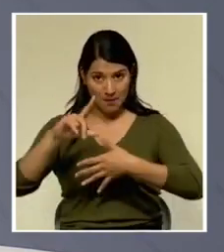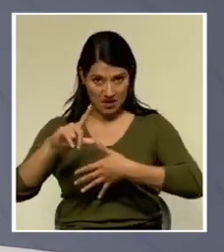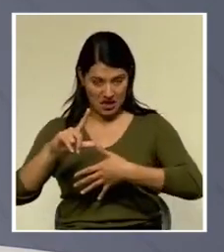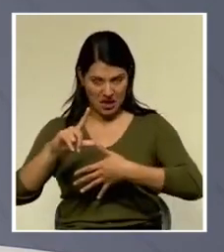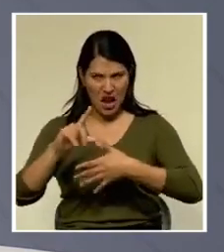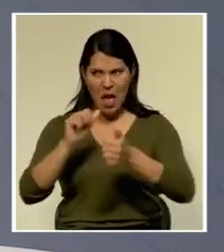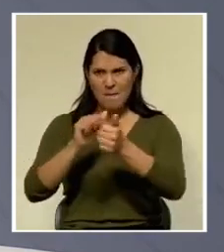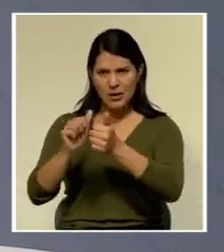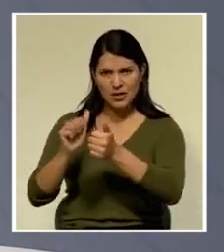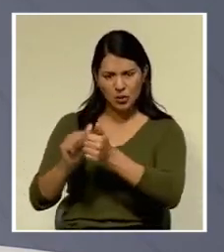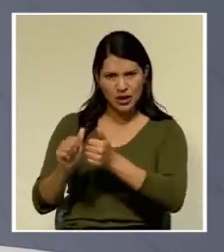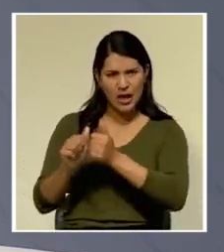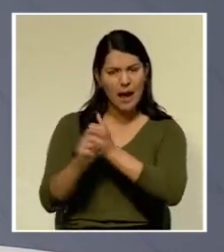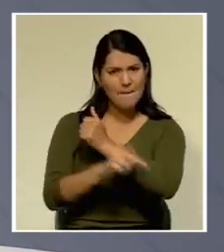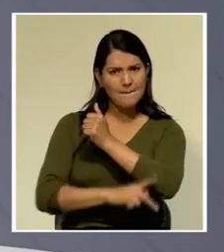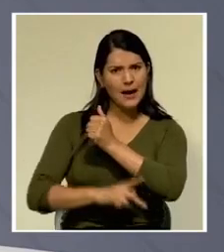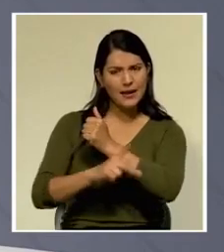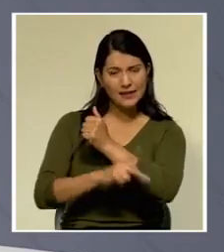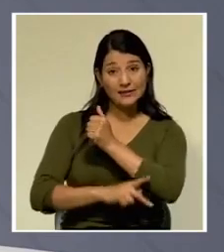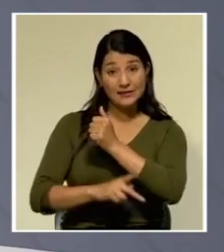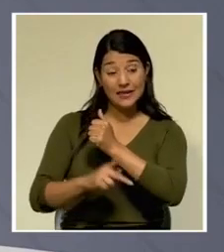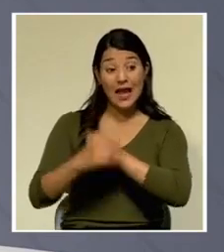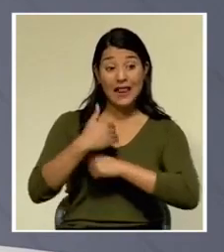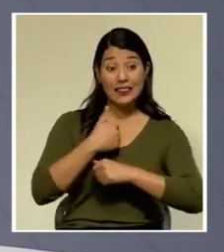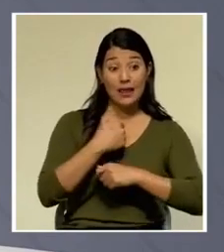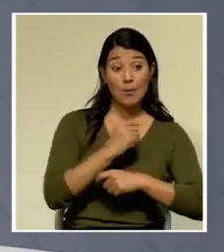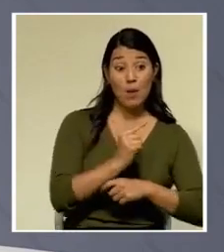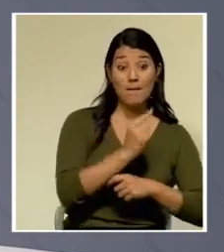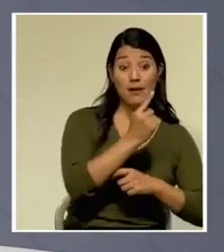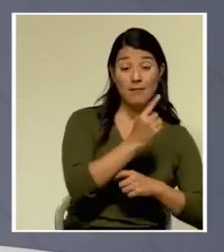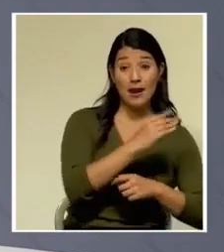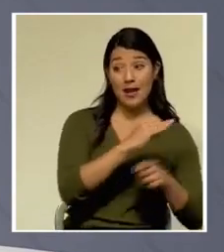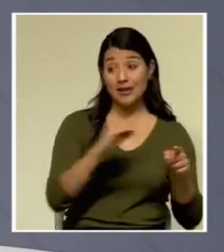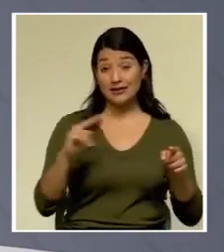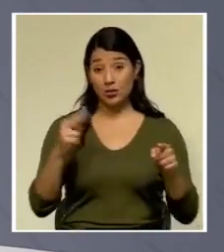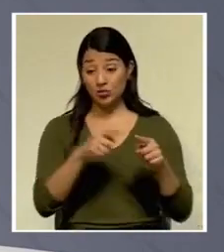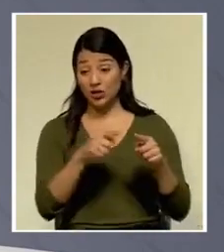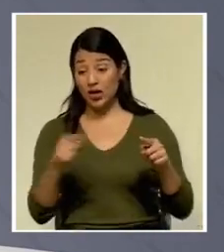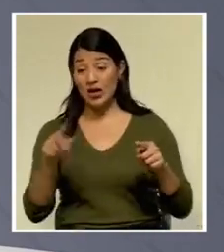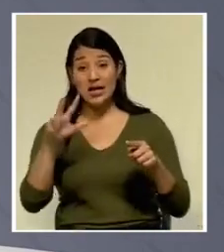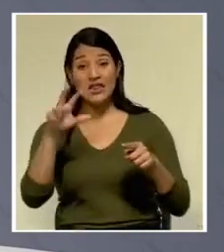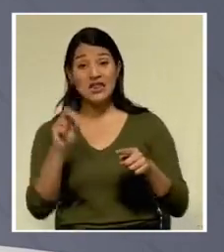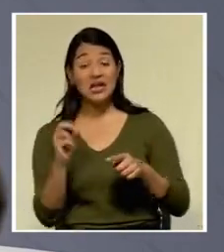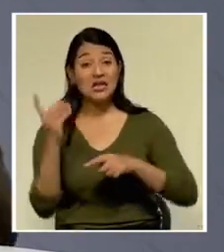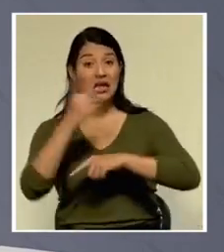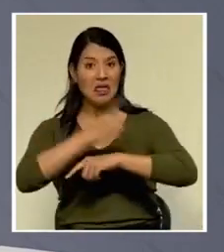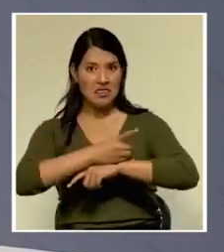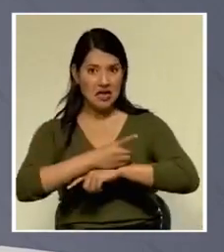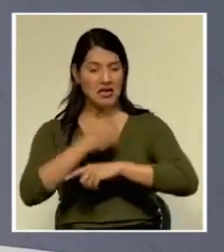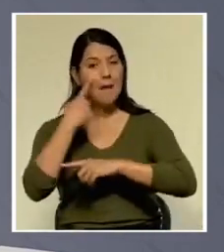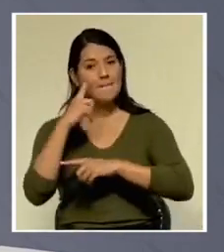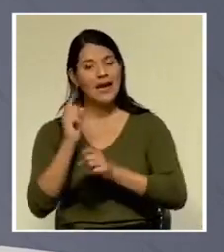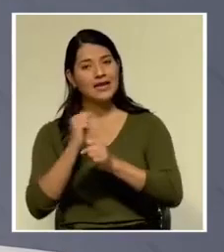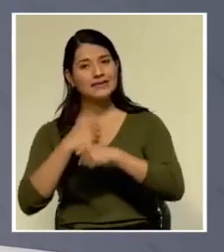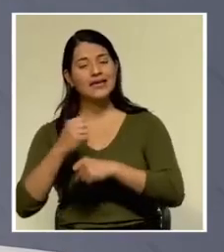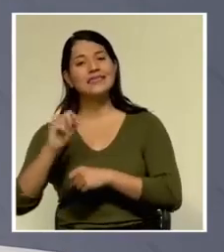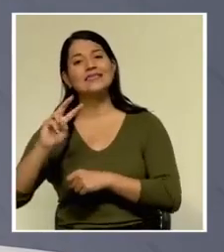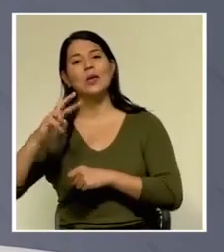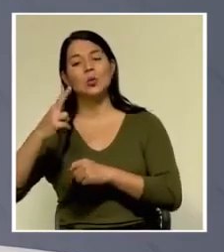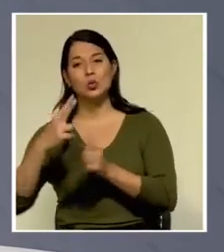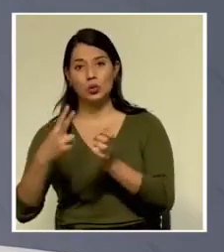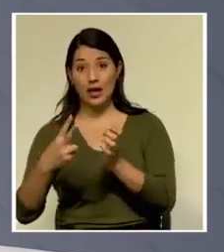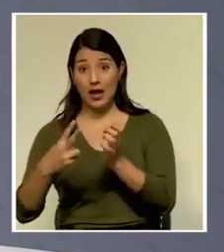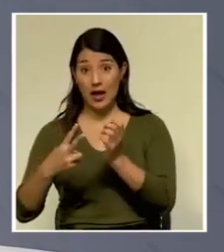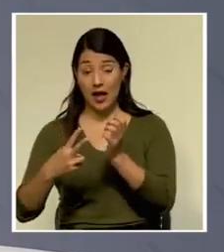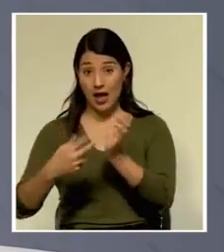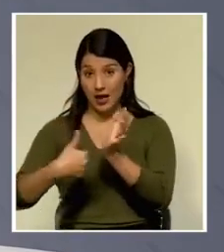inmensa mayoría de los países solamente establecen 30 días de plazo para la realización de una primera y segunda ronda, y eso